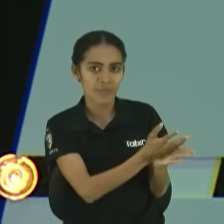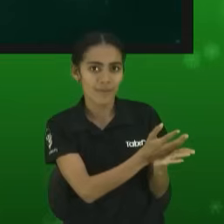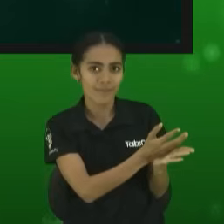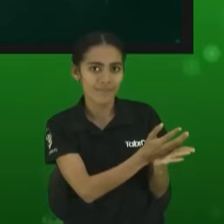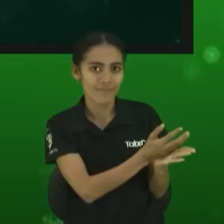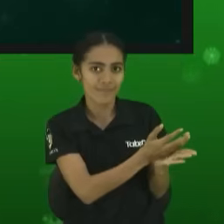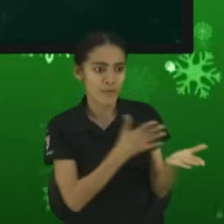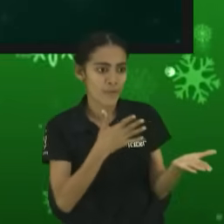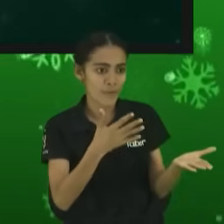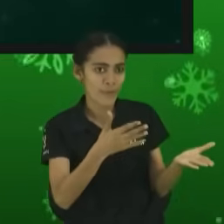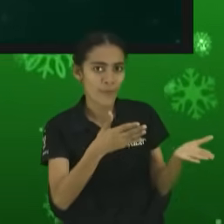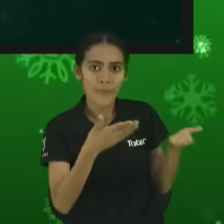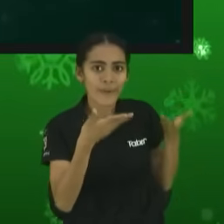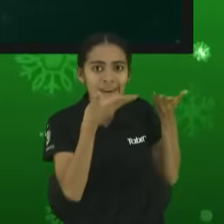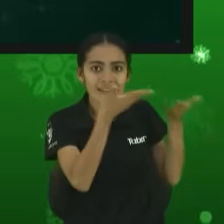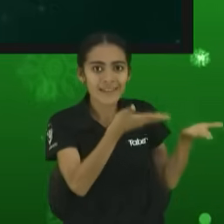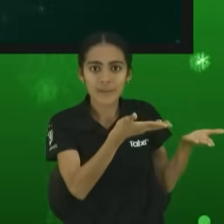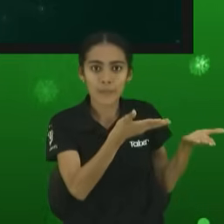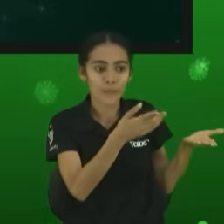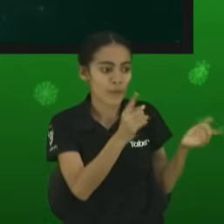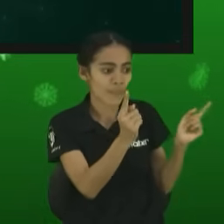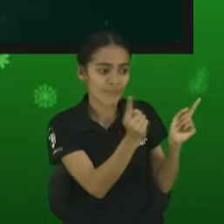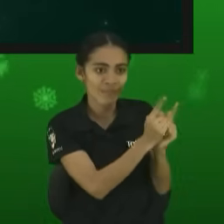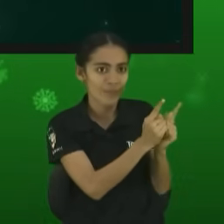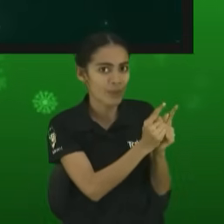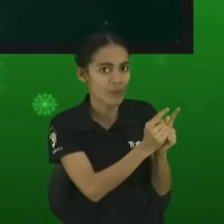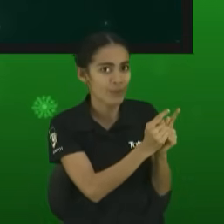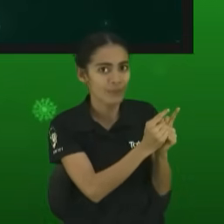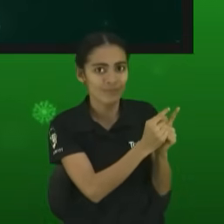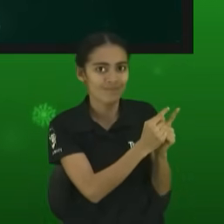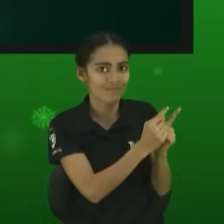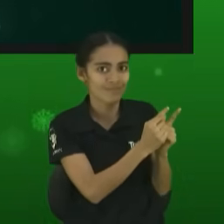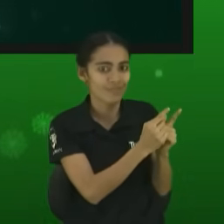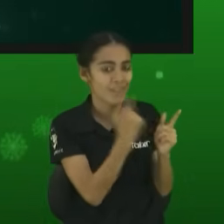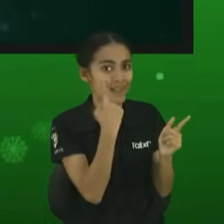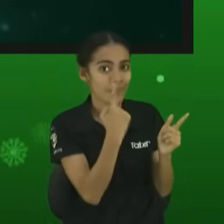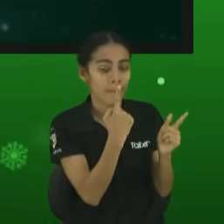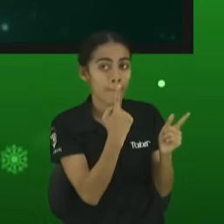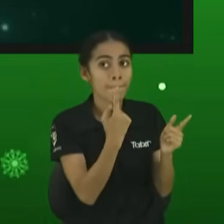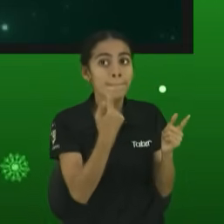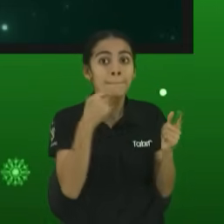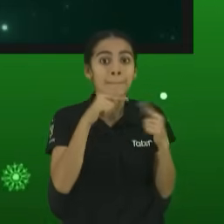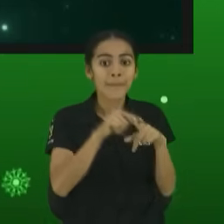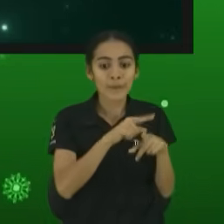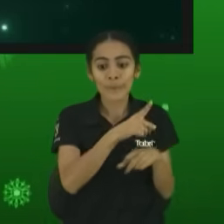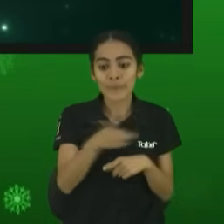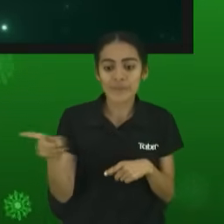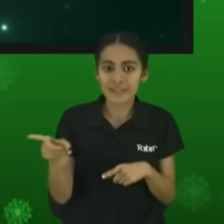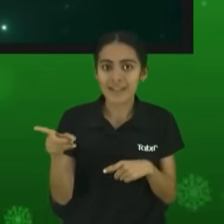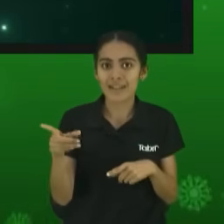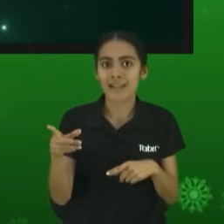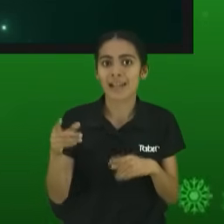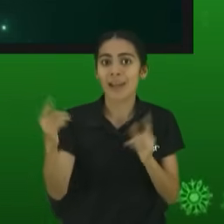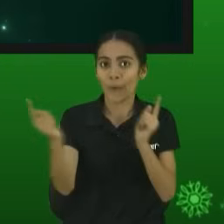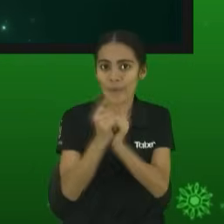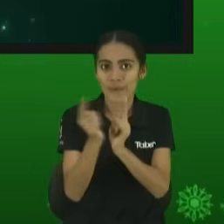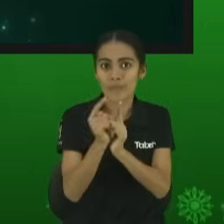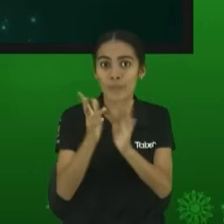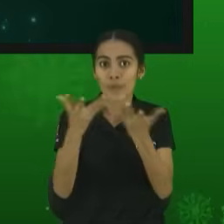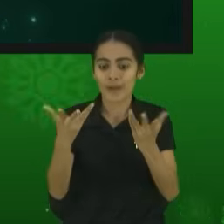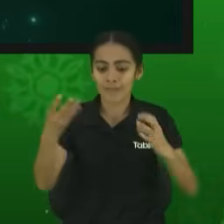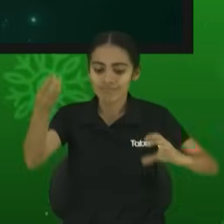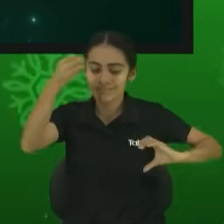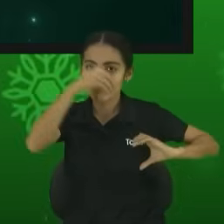porque no le ve ni le conoce, pero vosotros le conocéis porque mora en vosotros y estará en